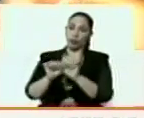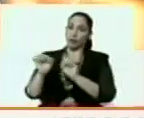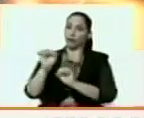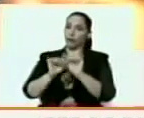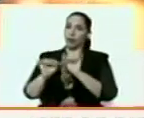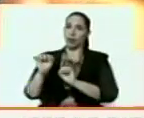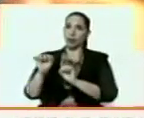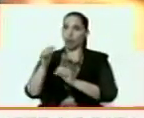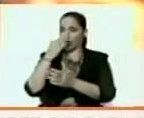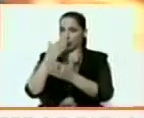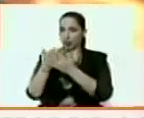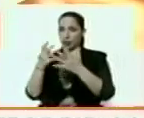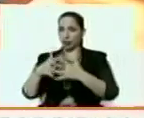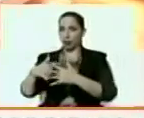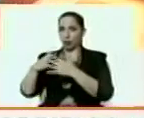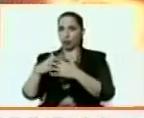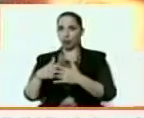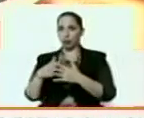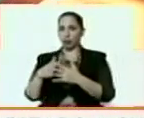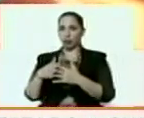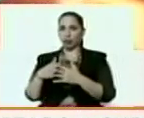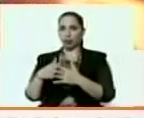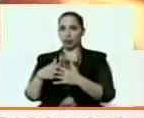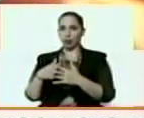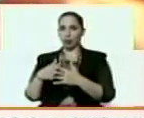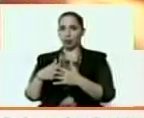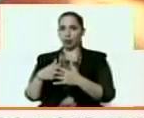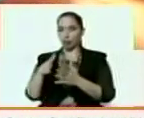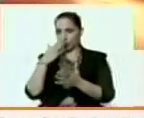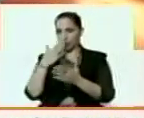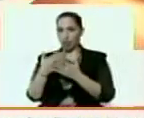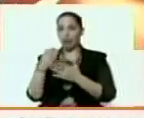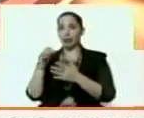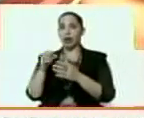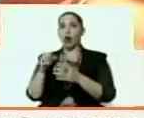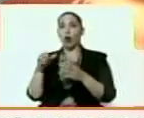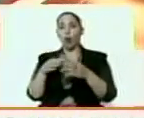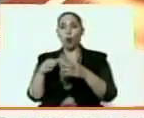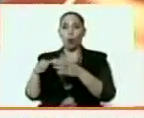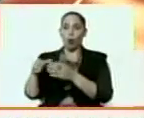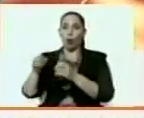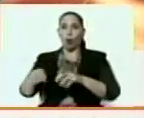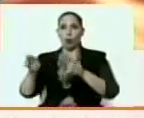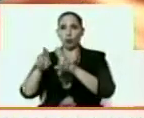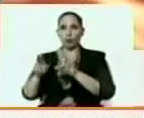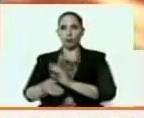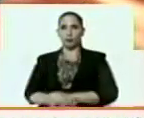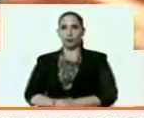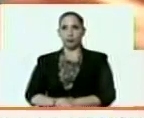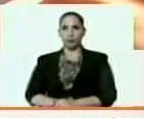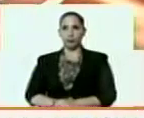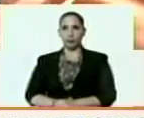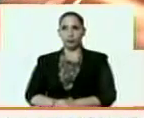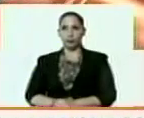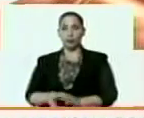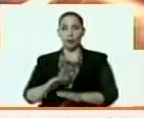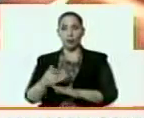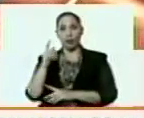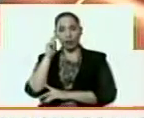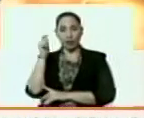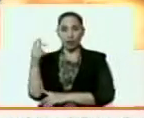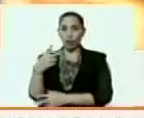Estados Unidos, que igual hay ante que las cortes de Estados Unidos. Es la defensa ante la Organización de las Naciones Unidas. Porque la teoría del